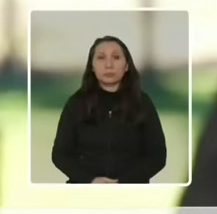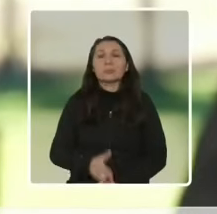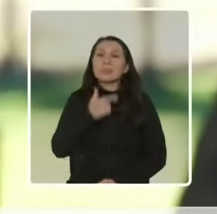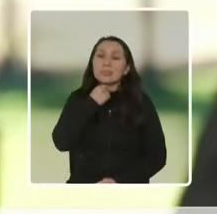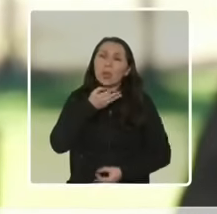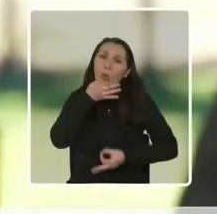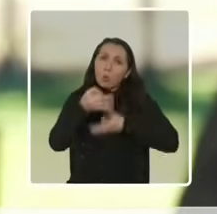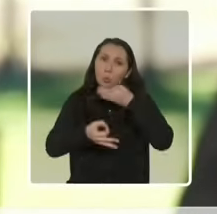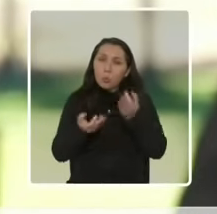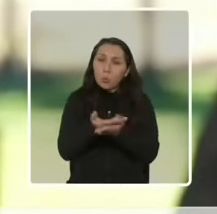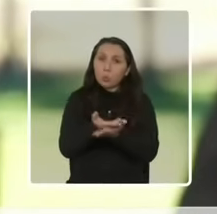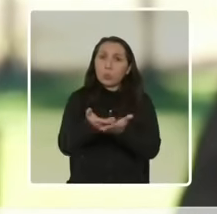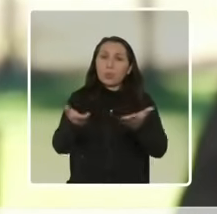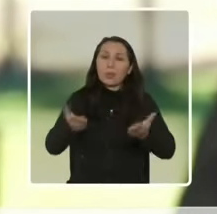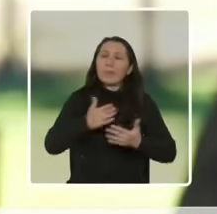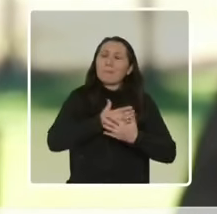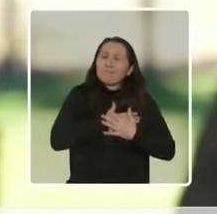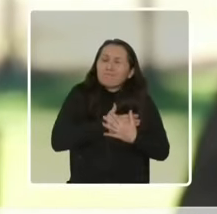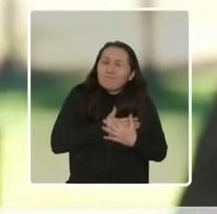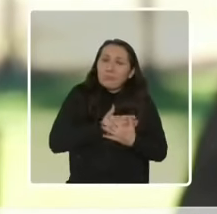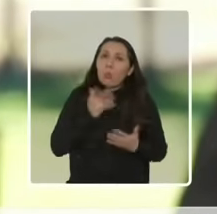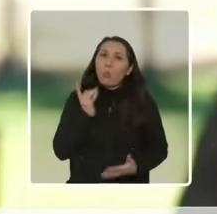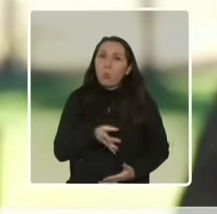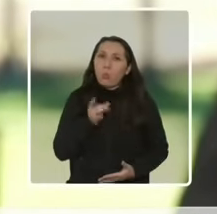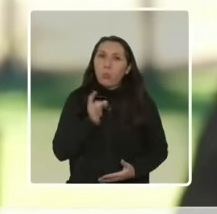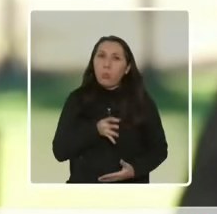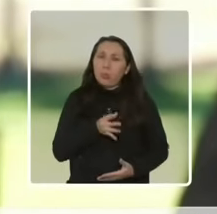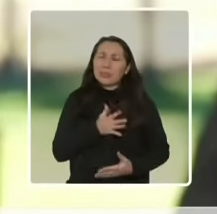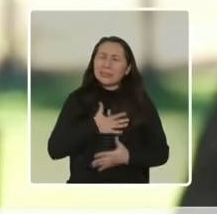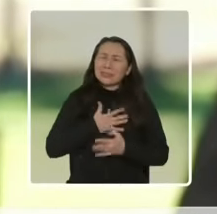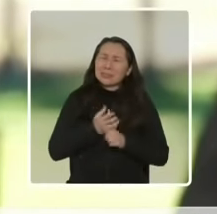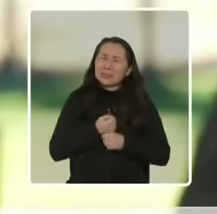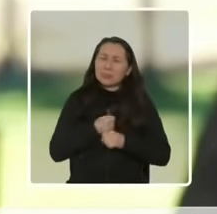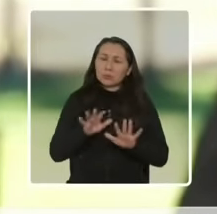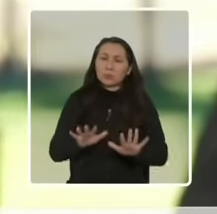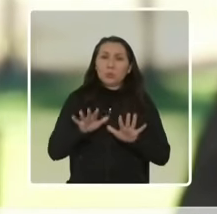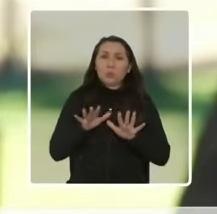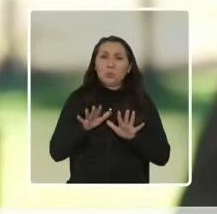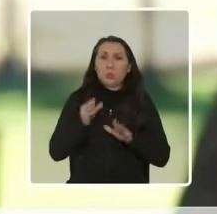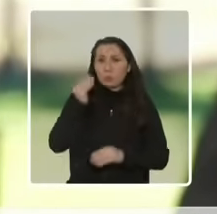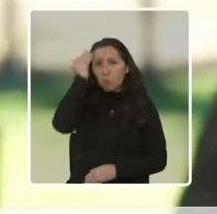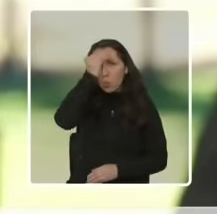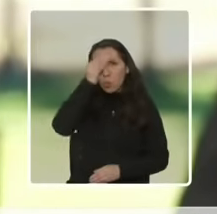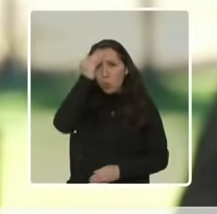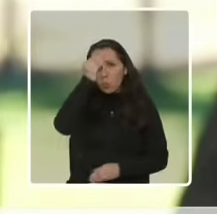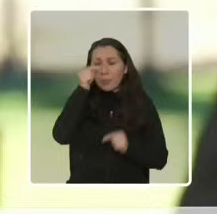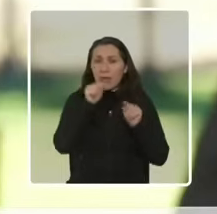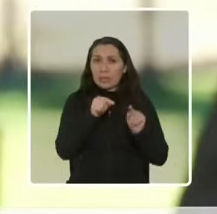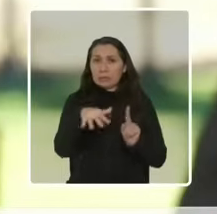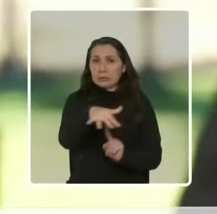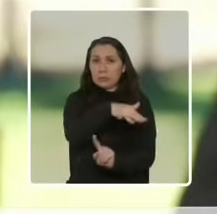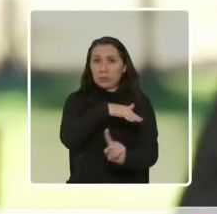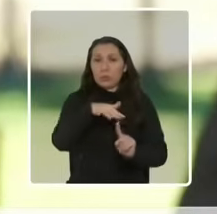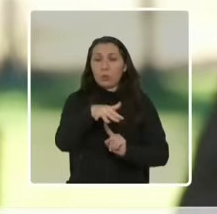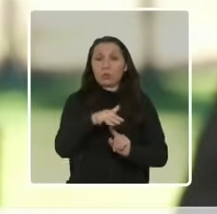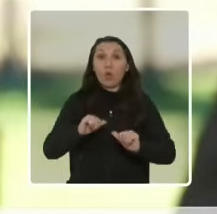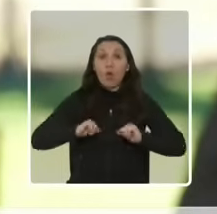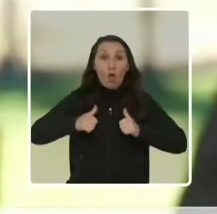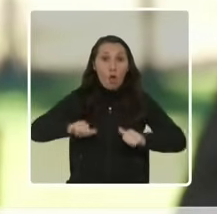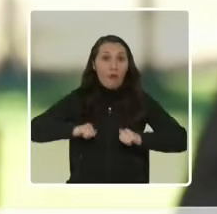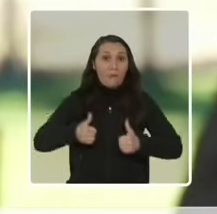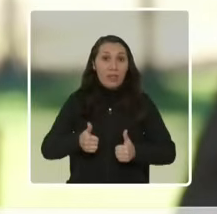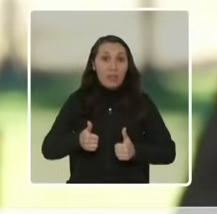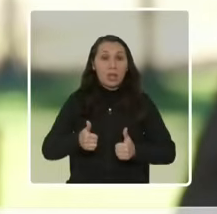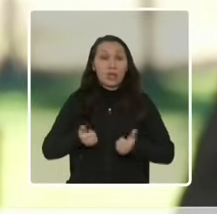quiero compartir con ustedes mi dolor, consternación y preocupación por este hecho. Porque los